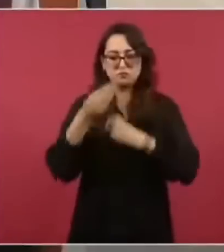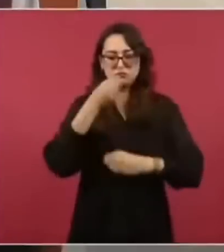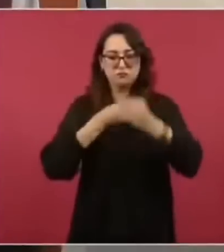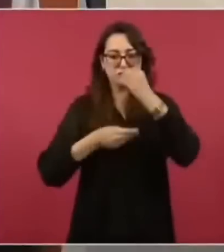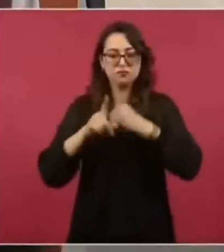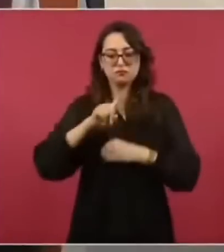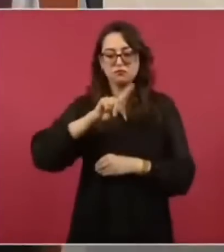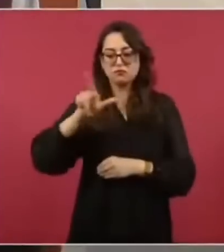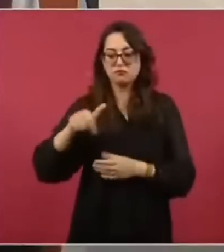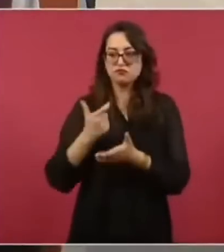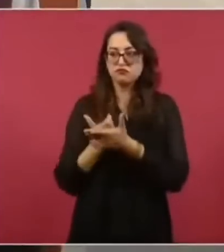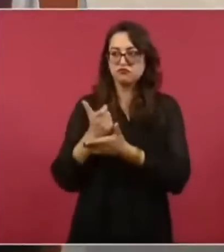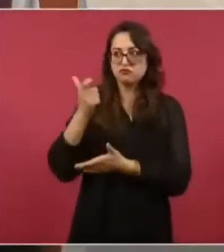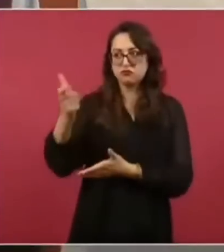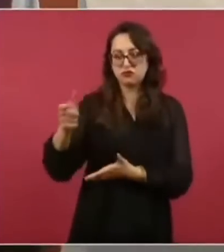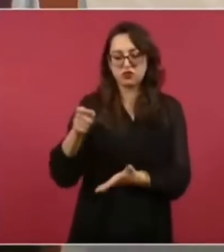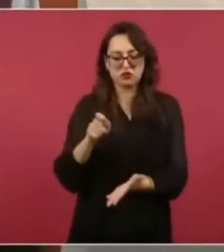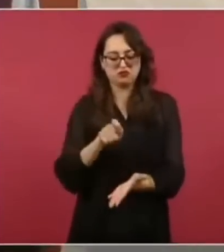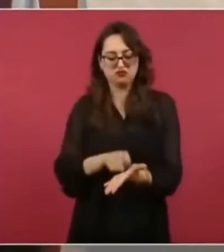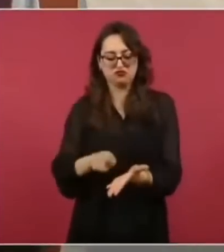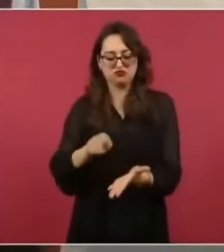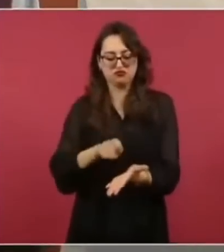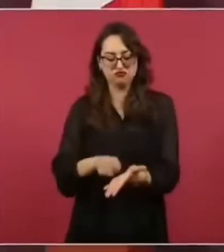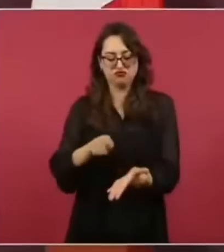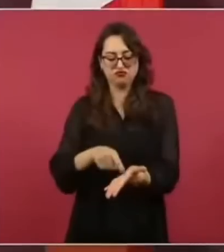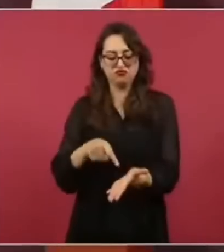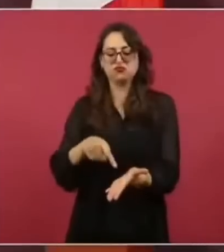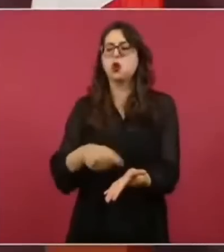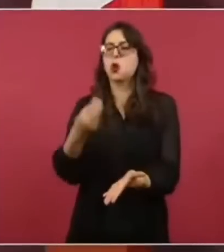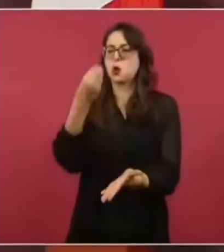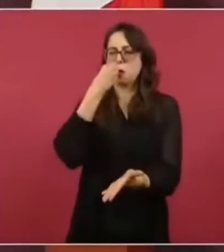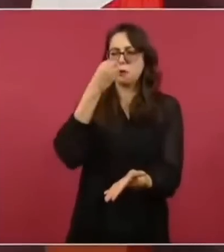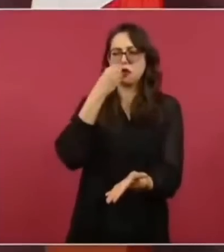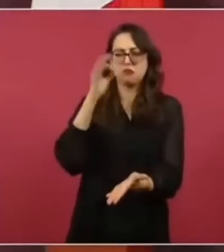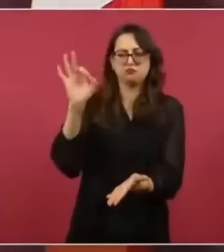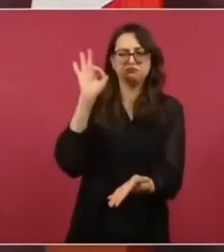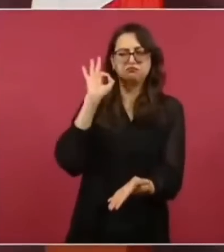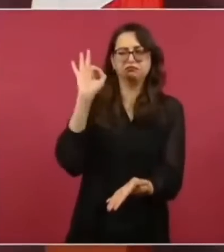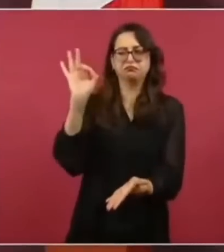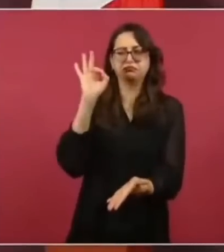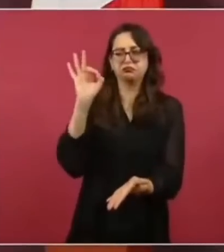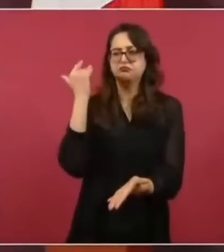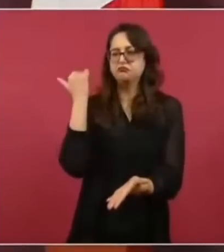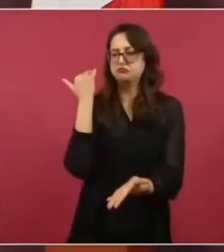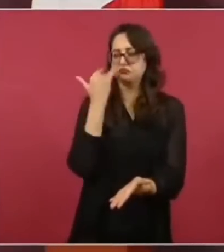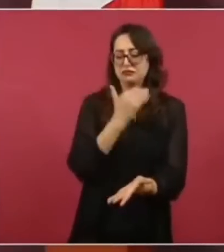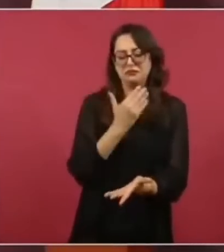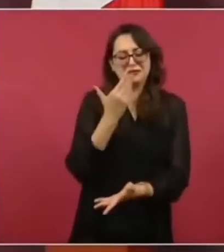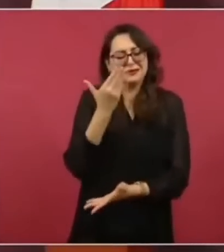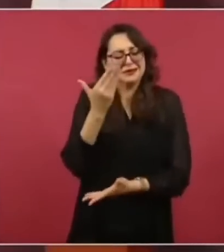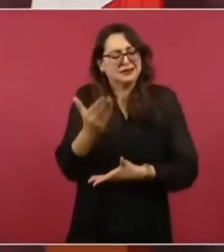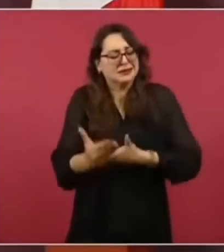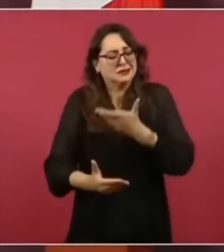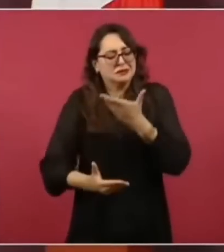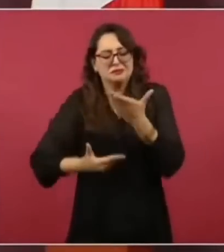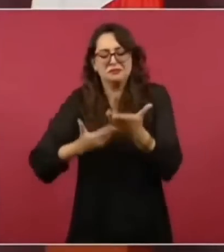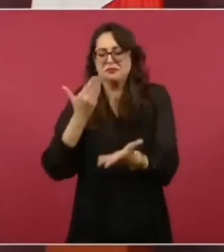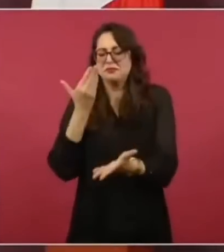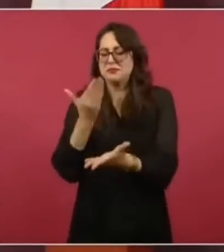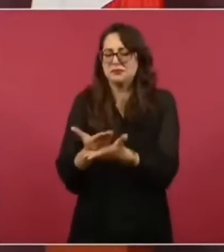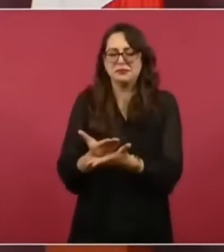decía: la comida fue deliciosa y el servicio